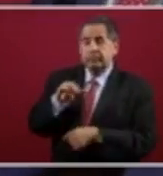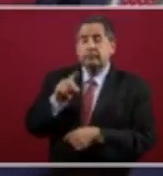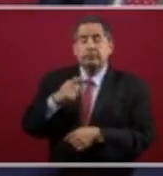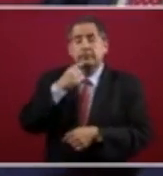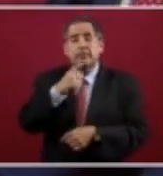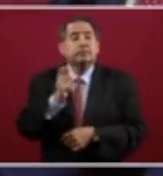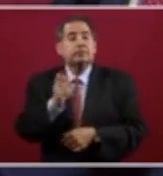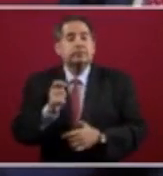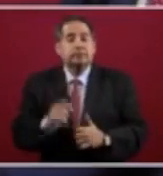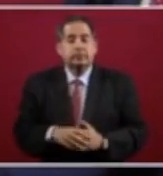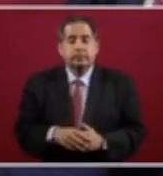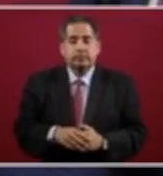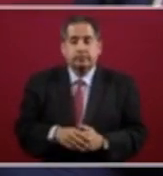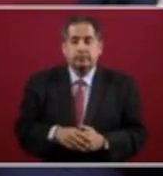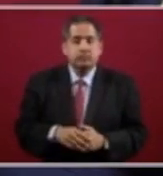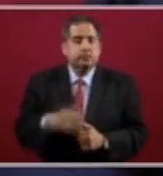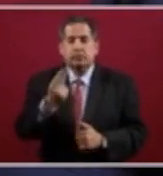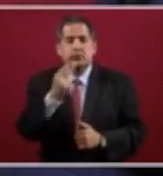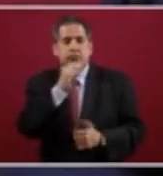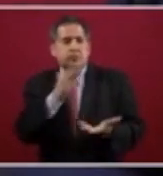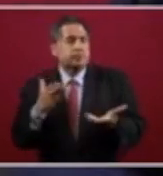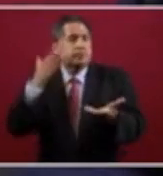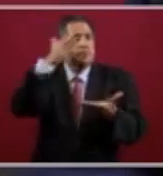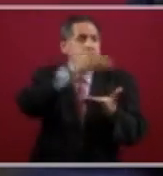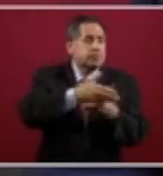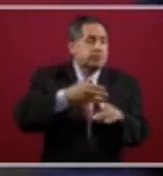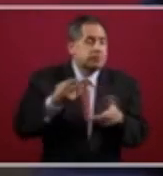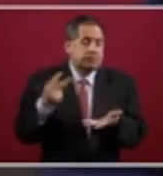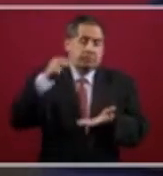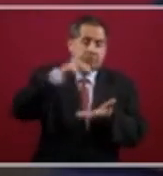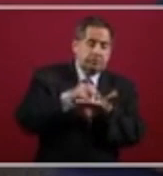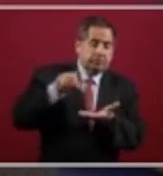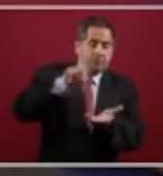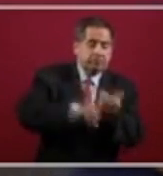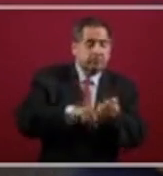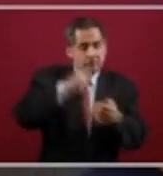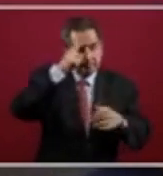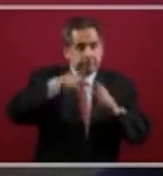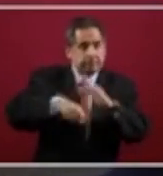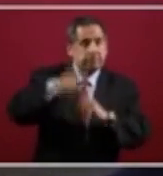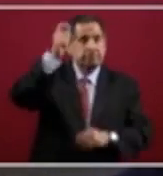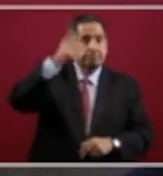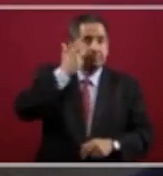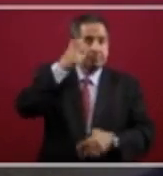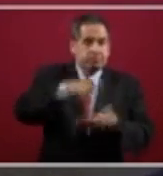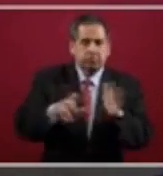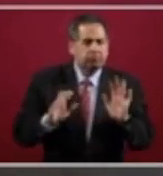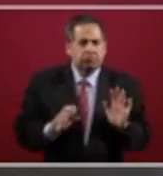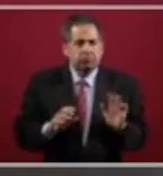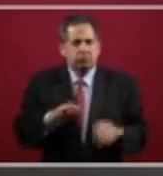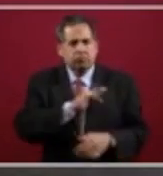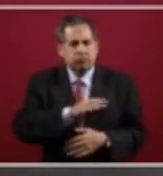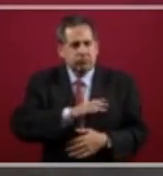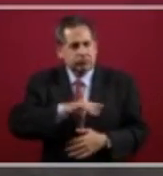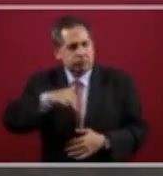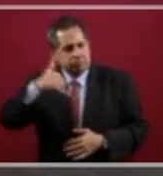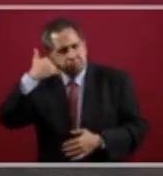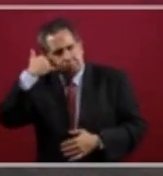que vayan, que estén ahí personalmente, que puede ser por